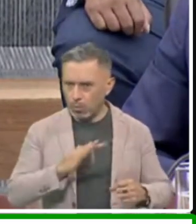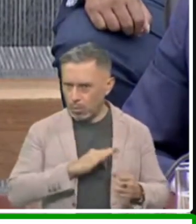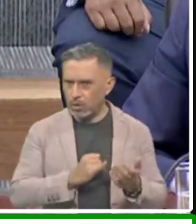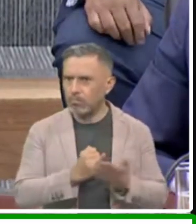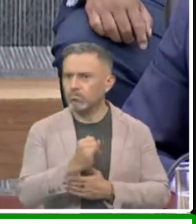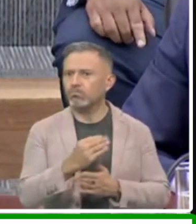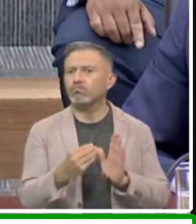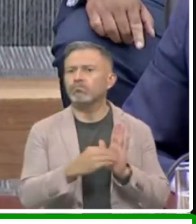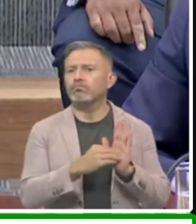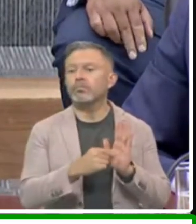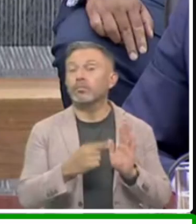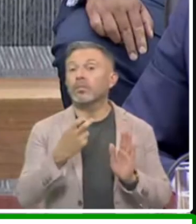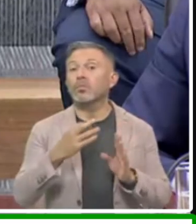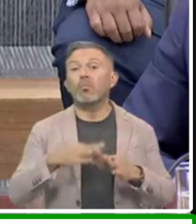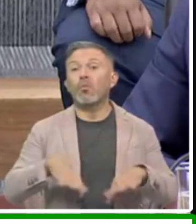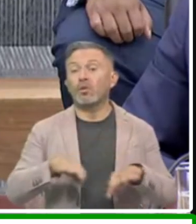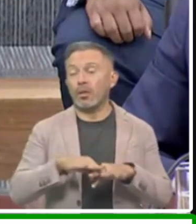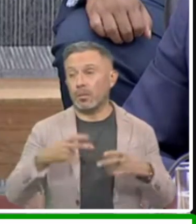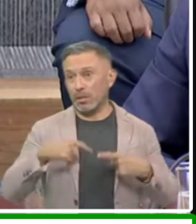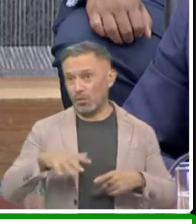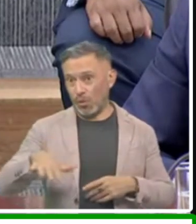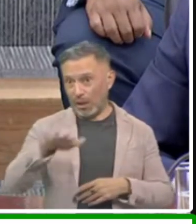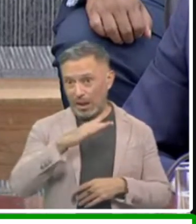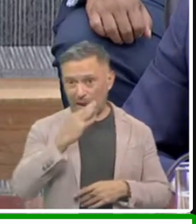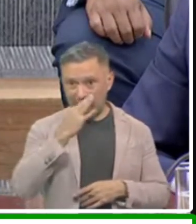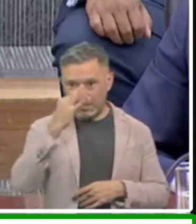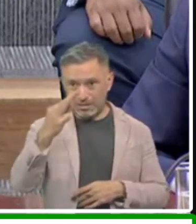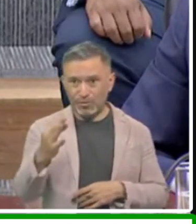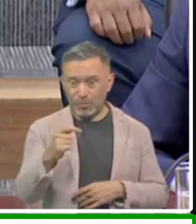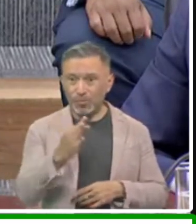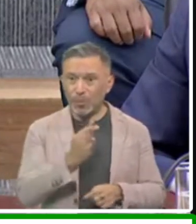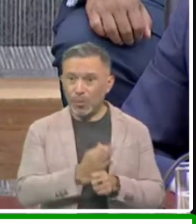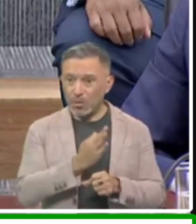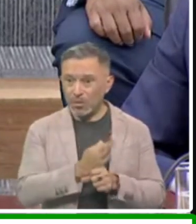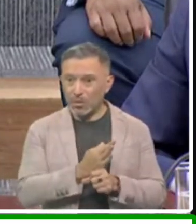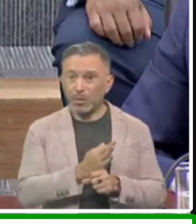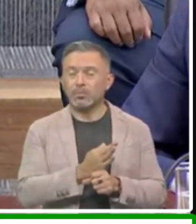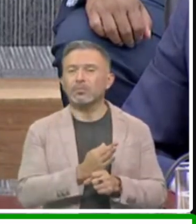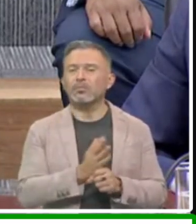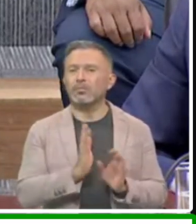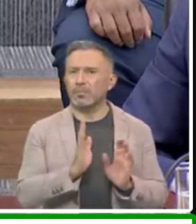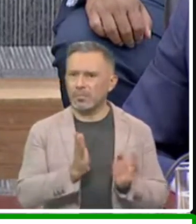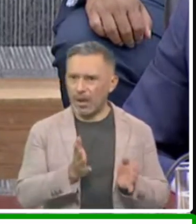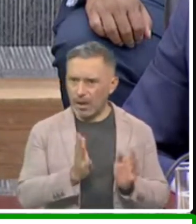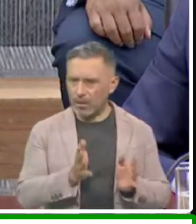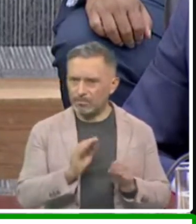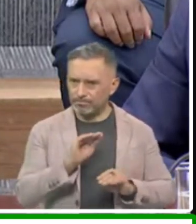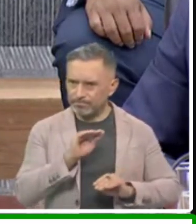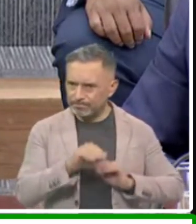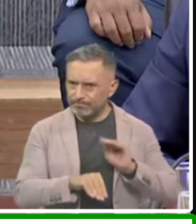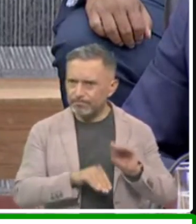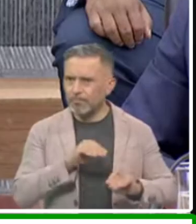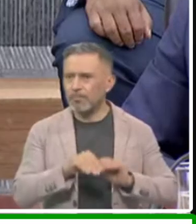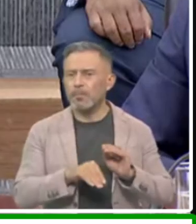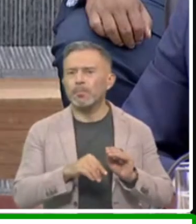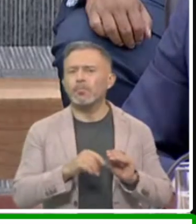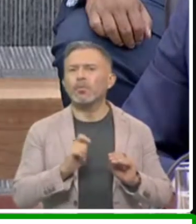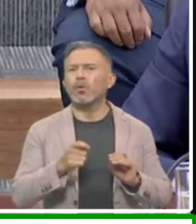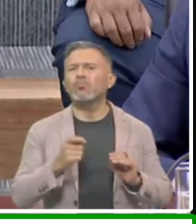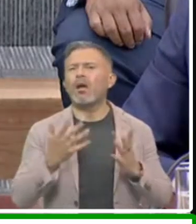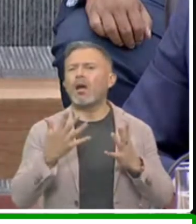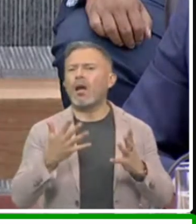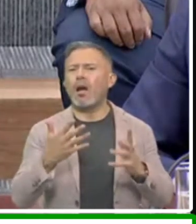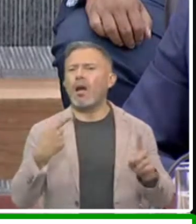el Partido Morena, Partido del Trabajo y Partido Verde Ecologista. Amigos, vamos a ir a esta interesante sesión que se